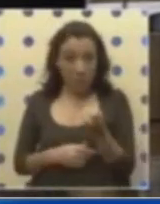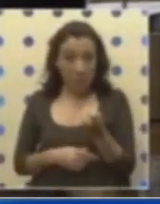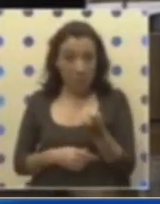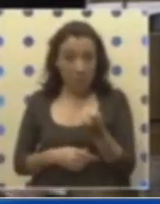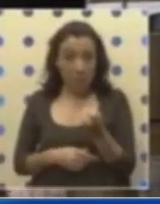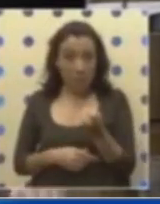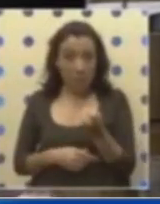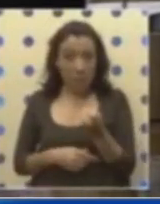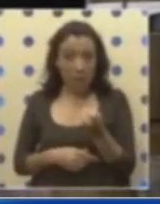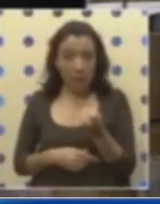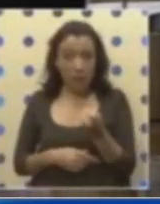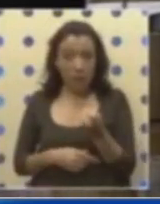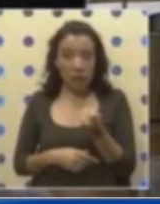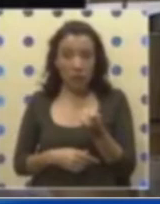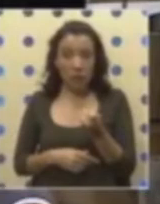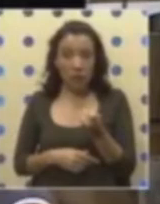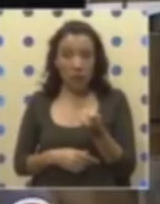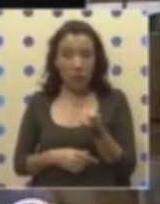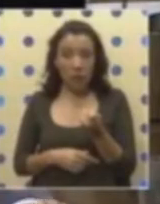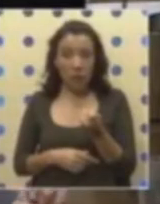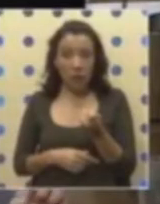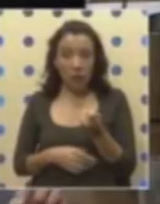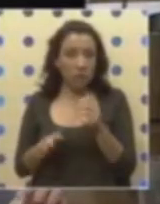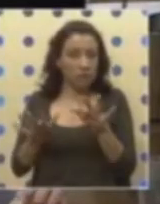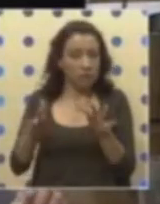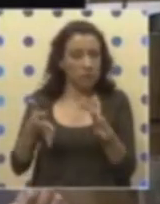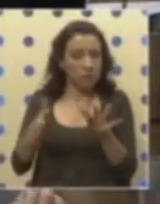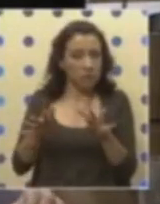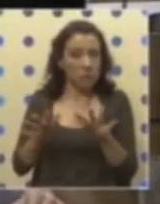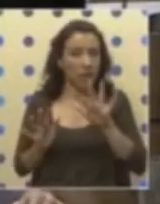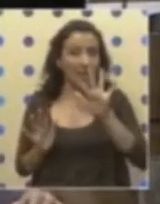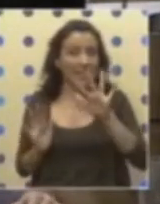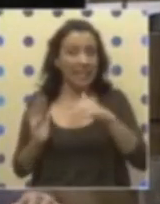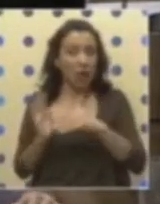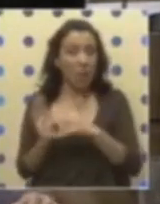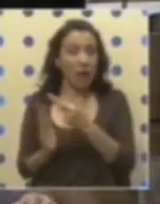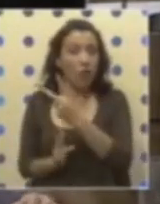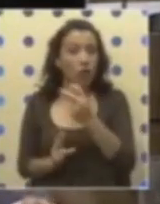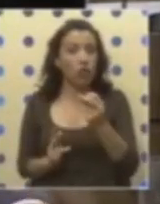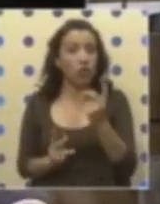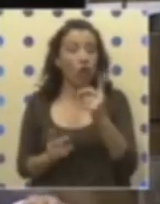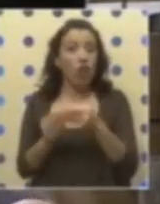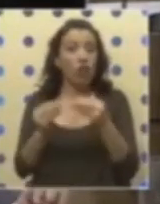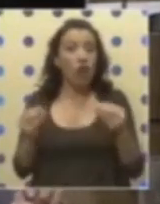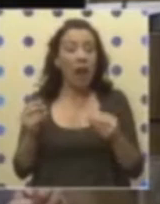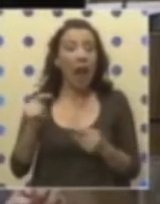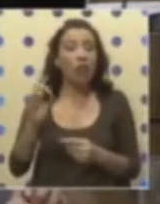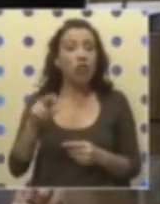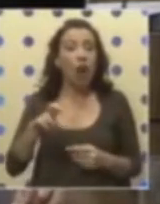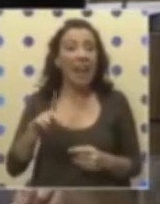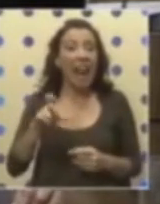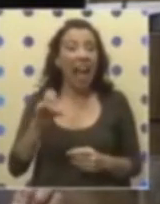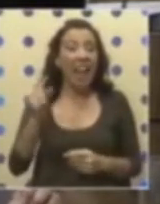está llegando a niveles de aproximadamente $5.200 por tonelada de leche en